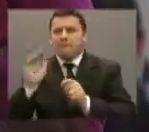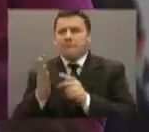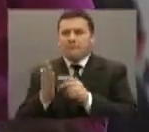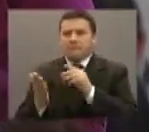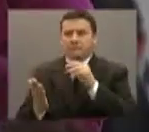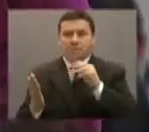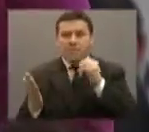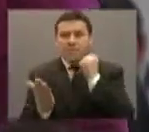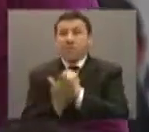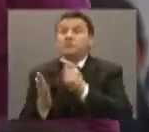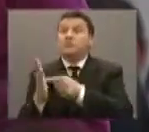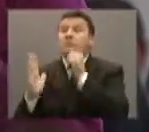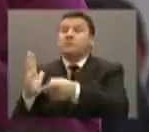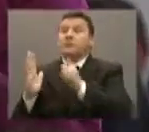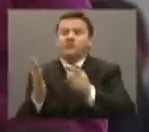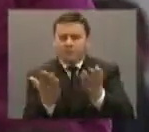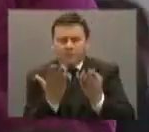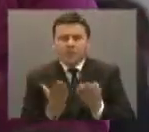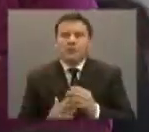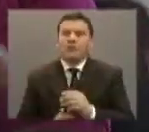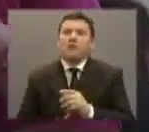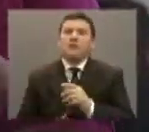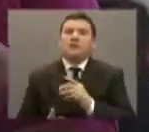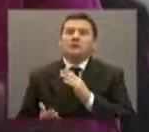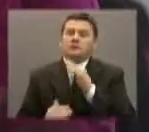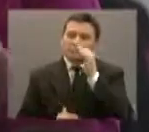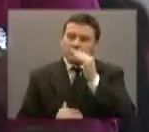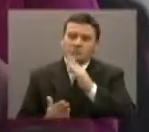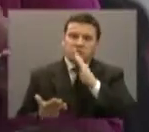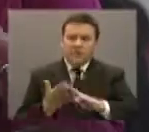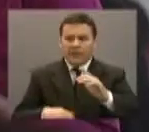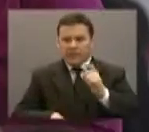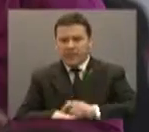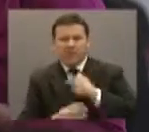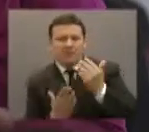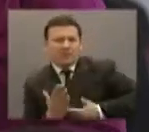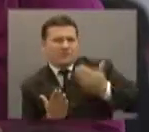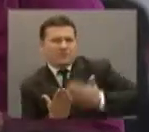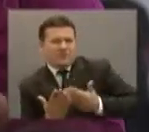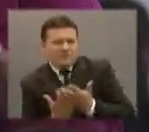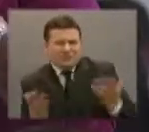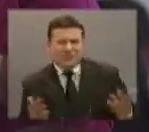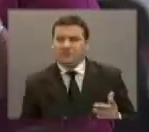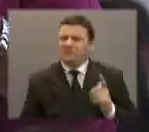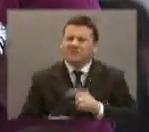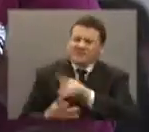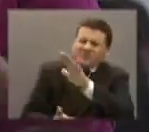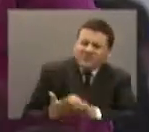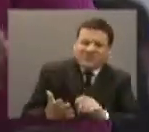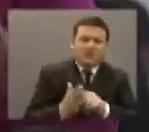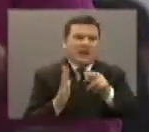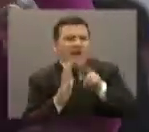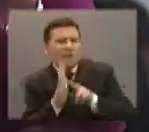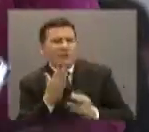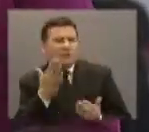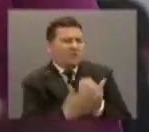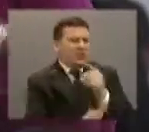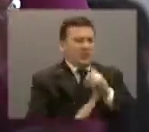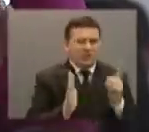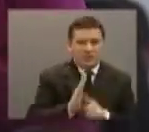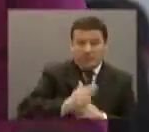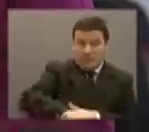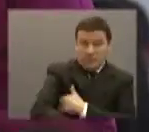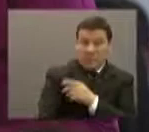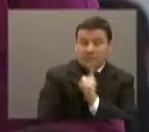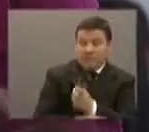disminuyendo autorizaciones disminuyendo el tiempo y los trámites administrativos reglamentando también el tiempo de citas